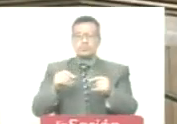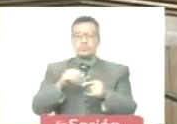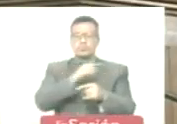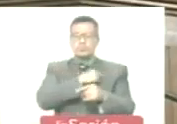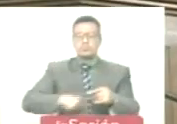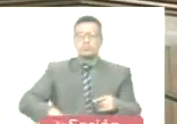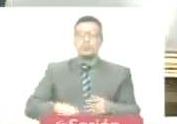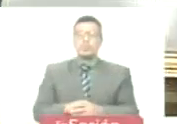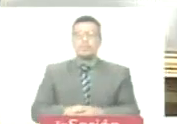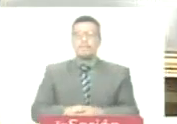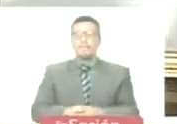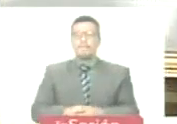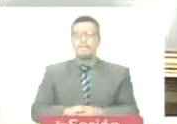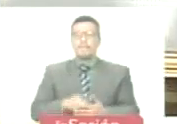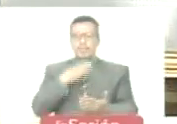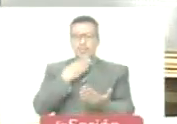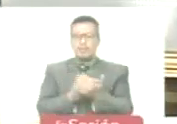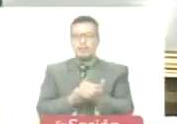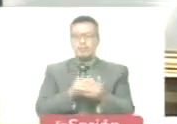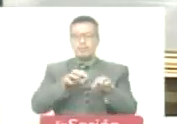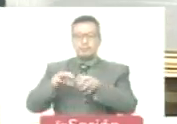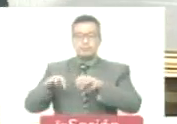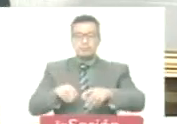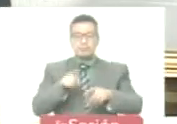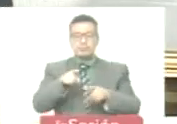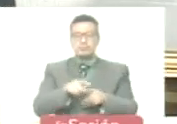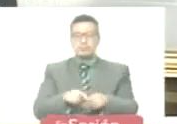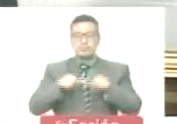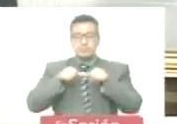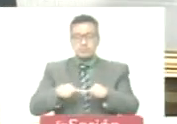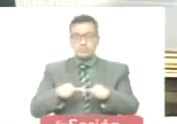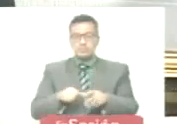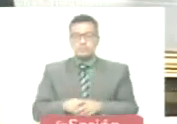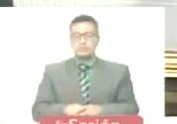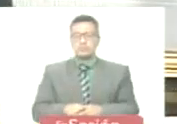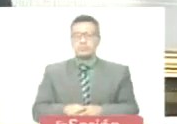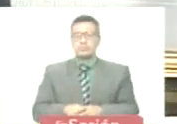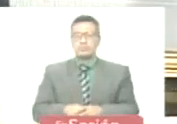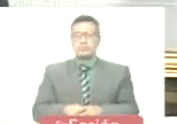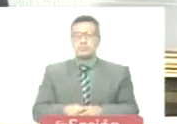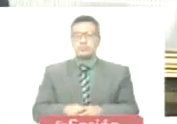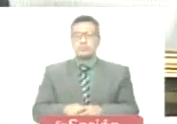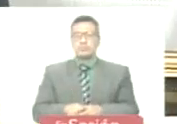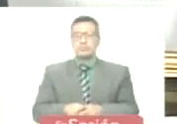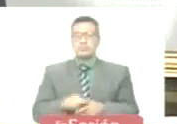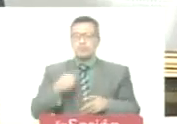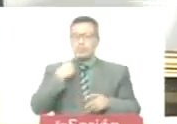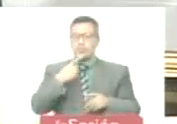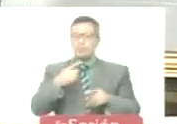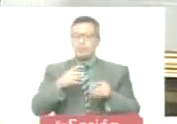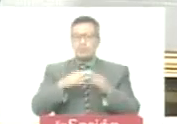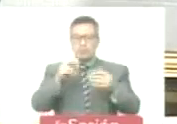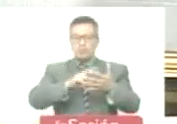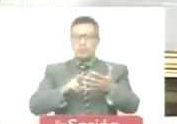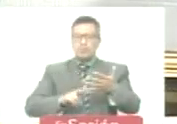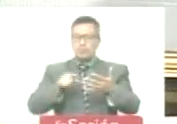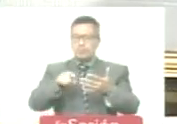presidente. Gracias, secretaria. A los efectos de mantener los criterios y